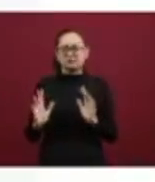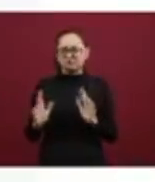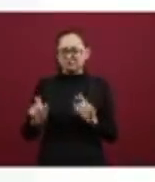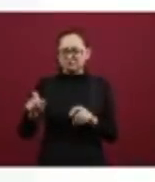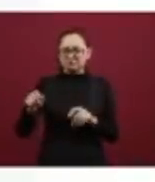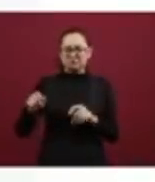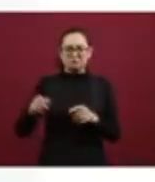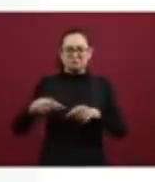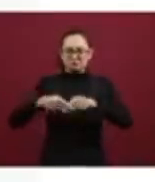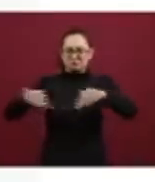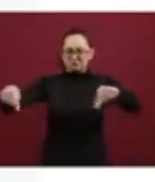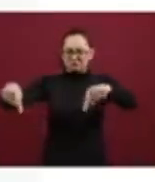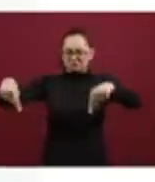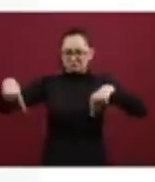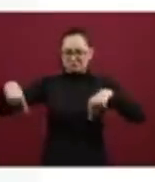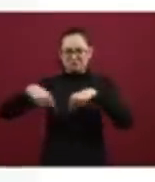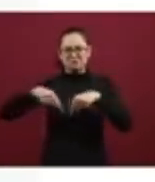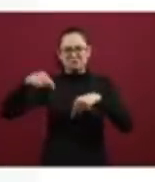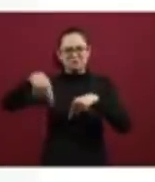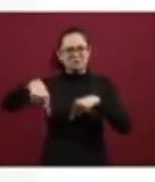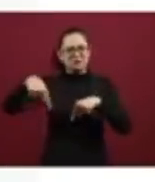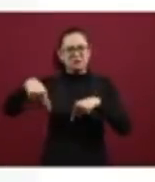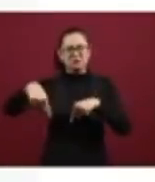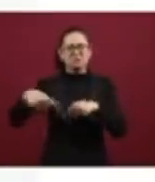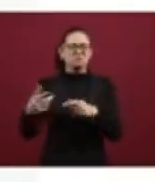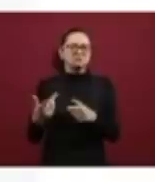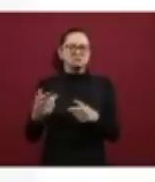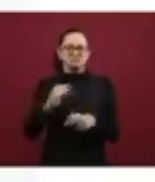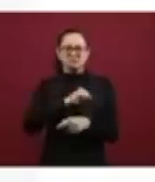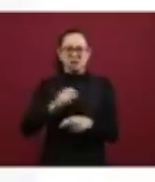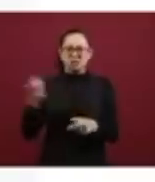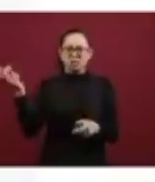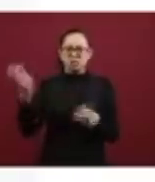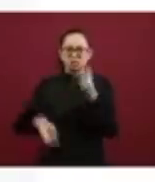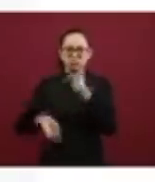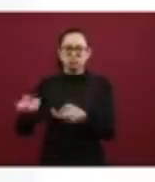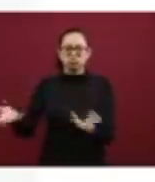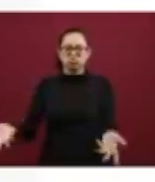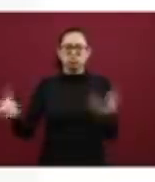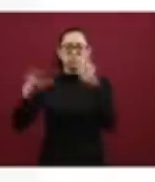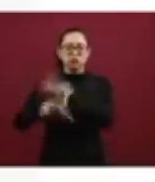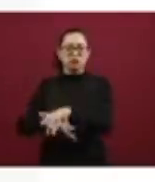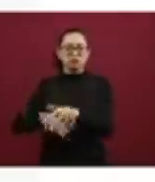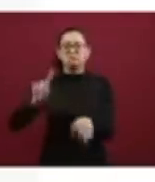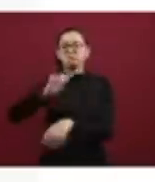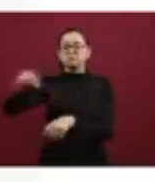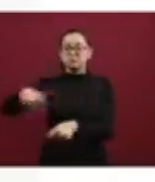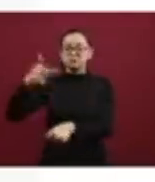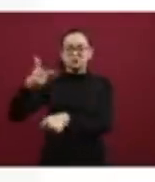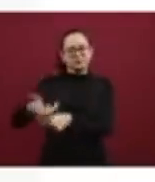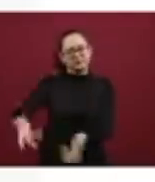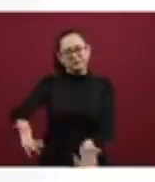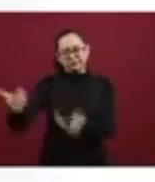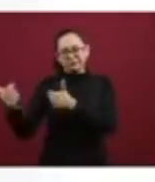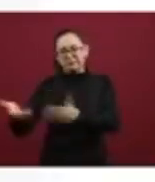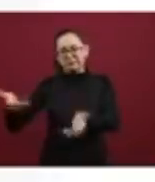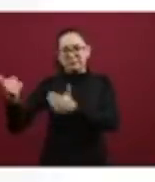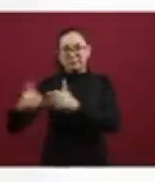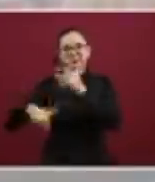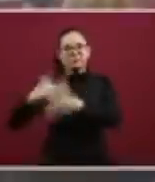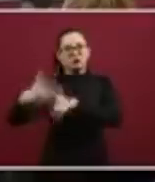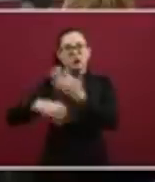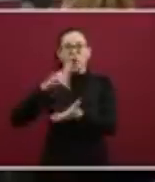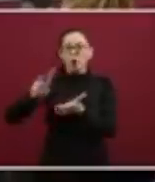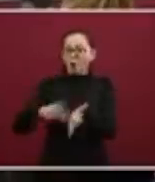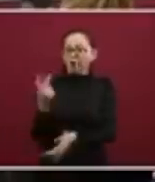exhumaciones que están utilizando por los grupos delictivos. Toda esta información la estamos